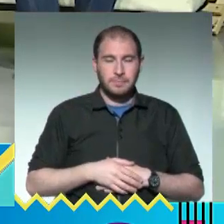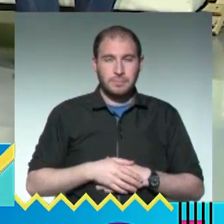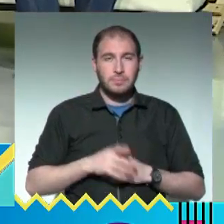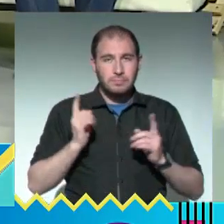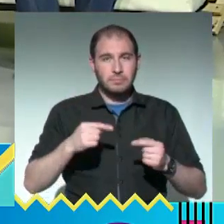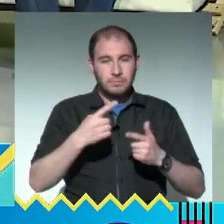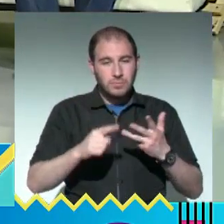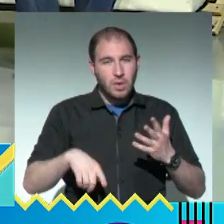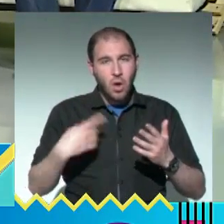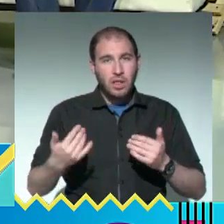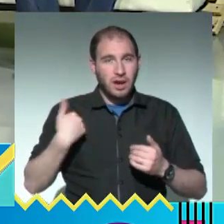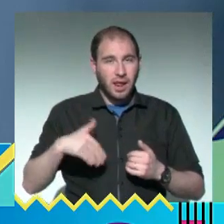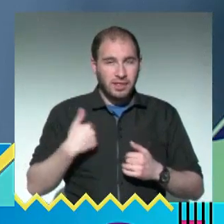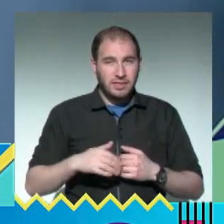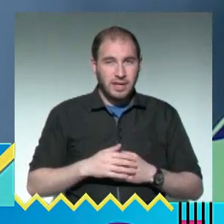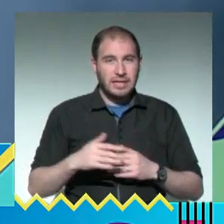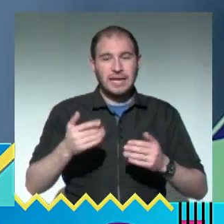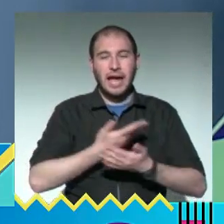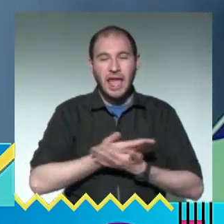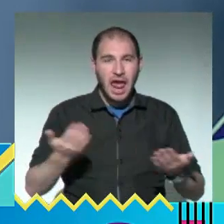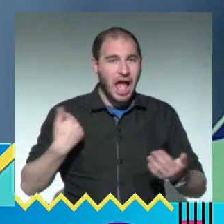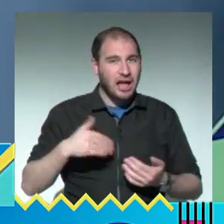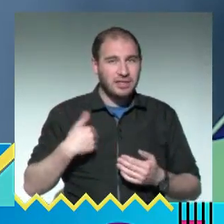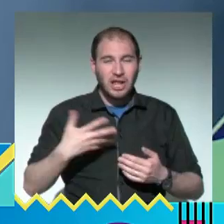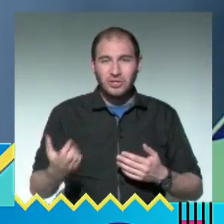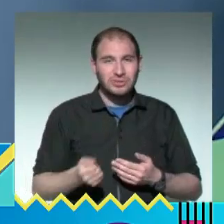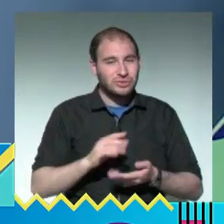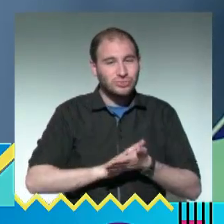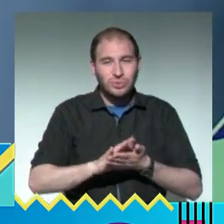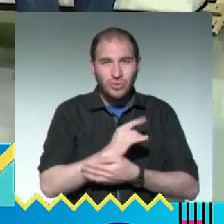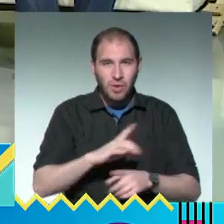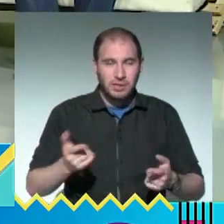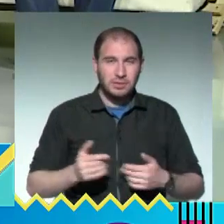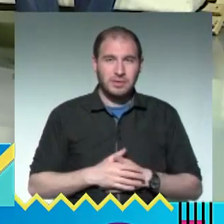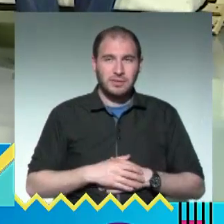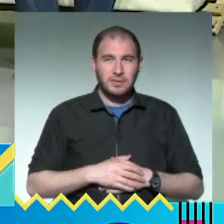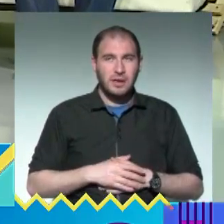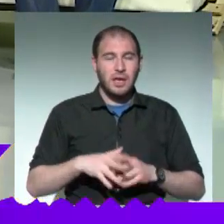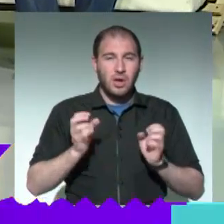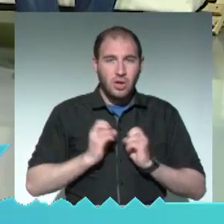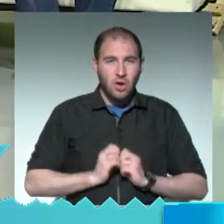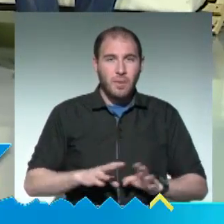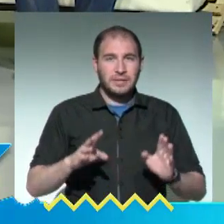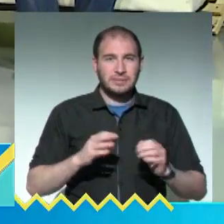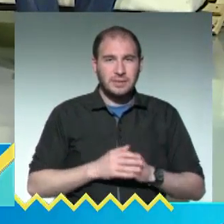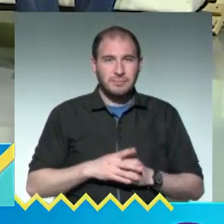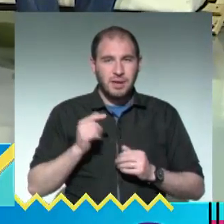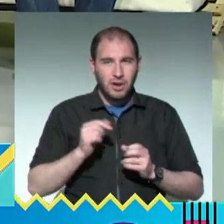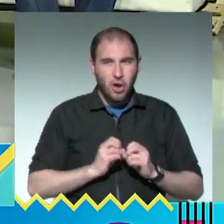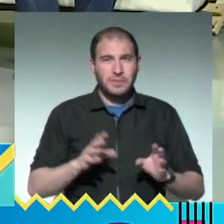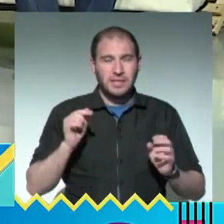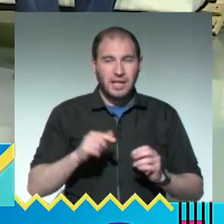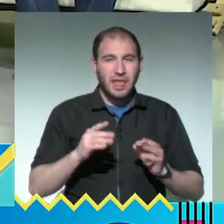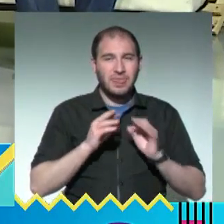otras situaciones que la Argentina, más estructurales, que la Argentina no está logrando resolver. Bien, empezamos a darle comienzo a